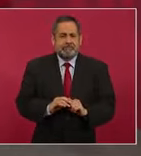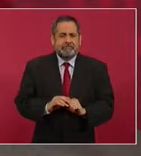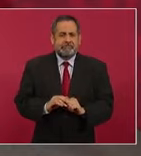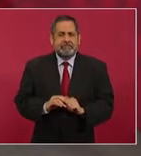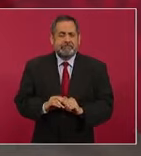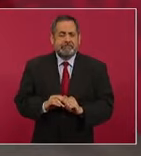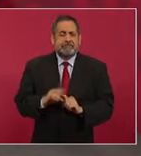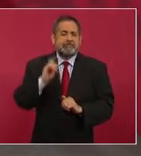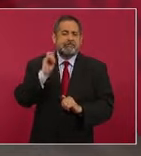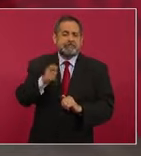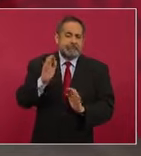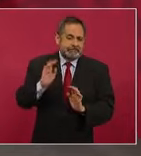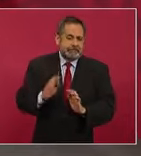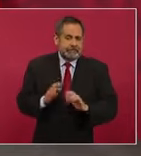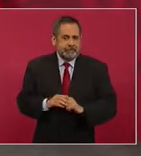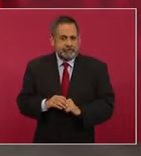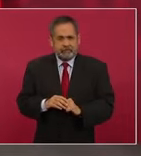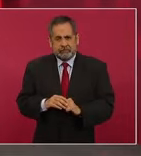porque eso pues